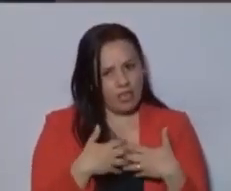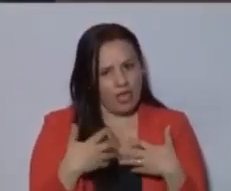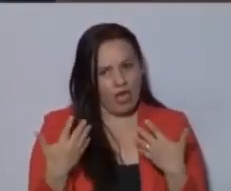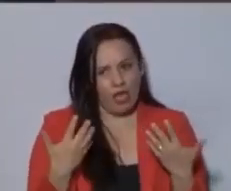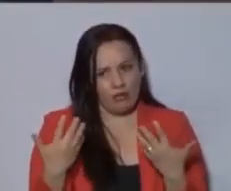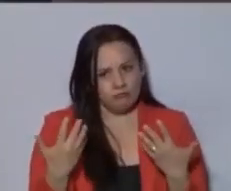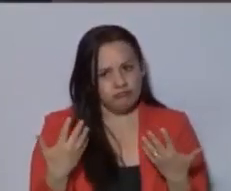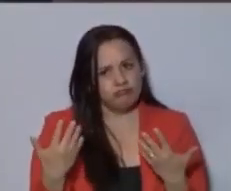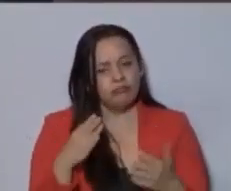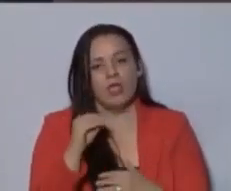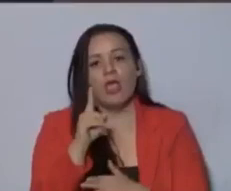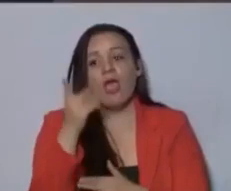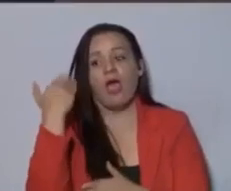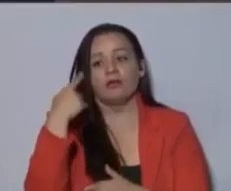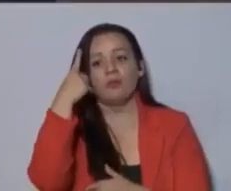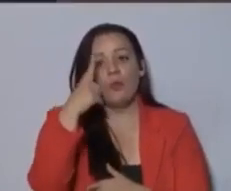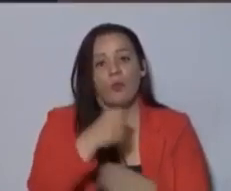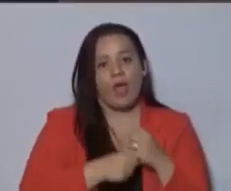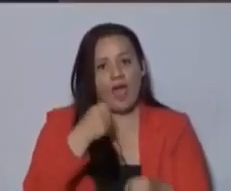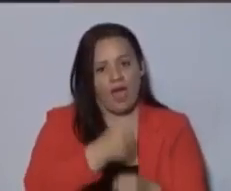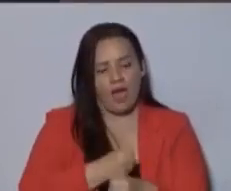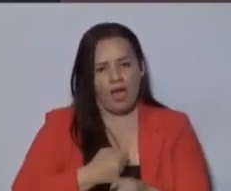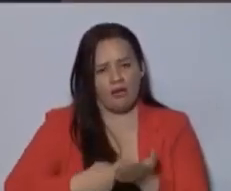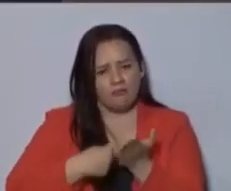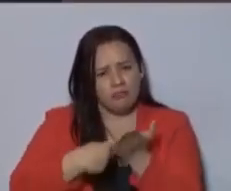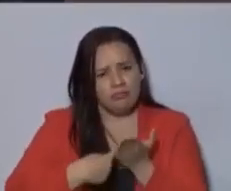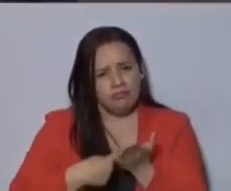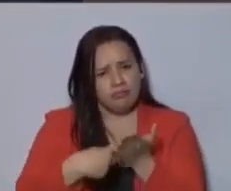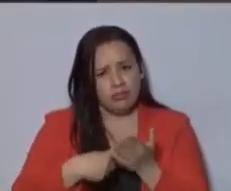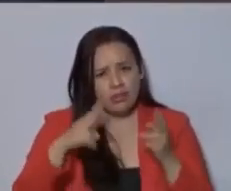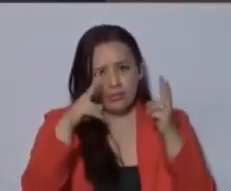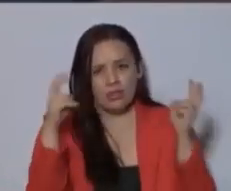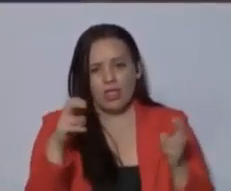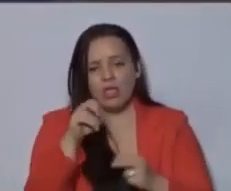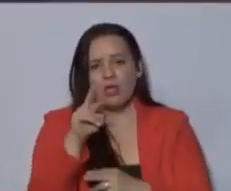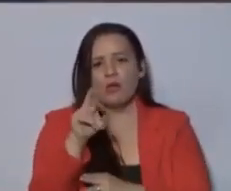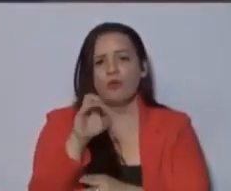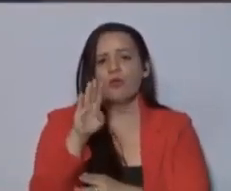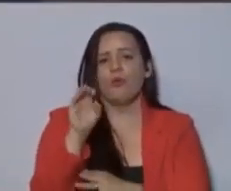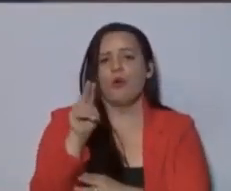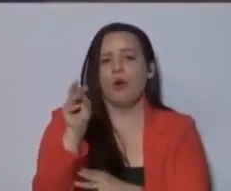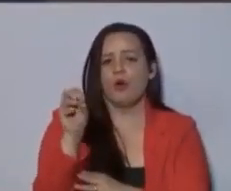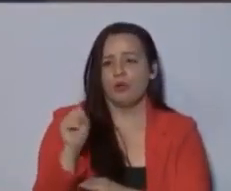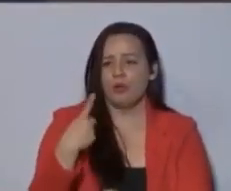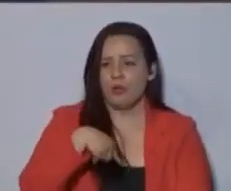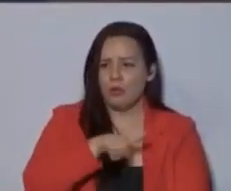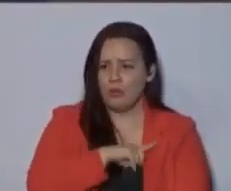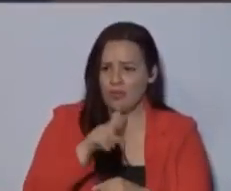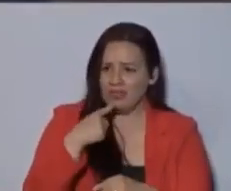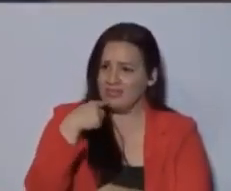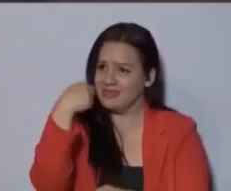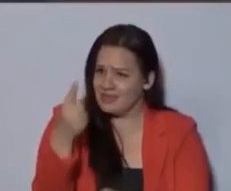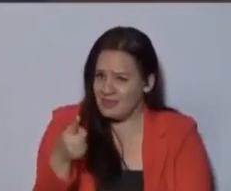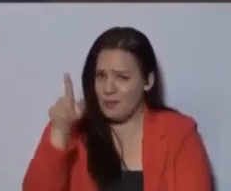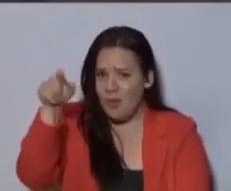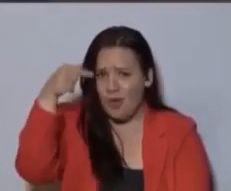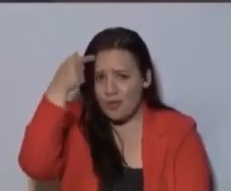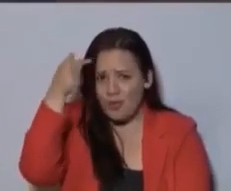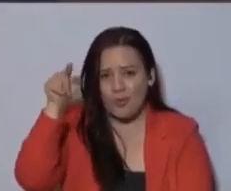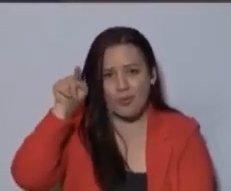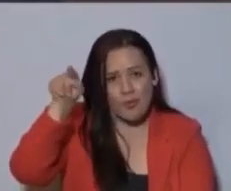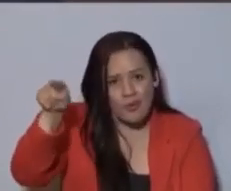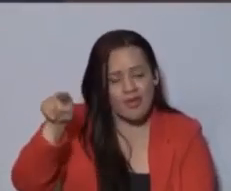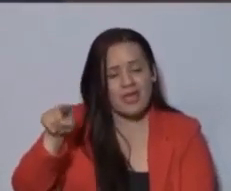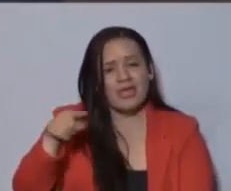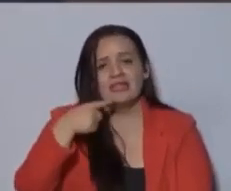año estábamos discutiendo el tema de los eurobonos. Le dijimos al Poder